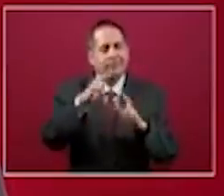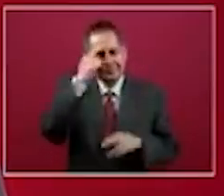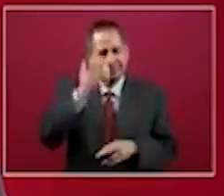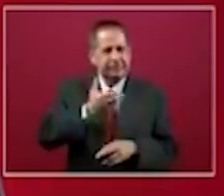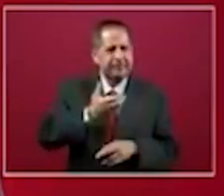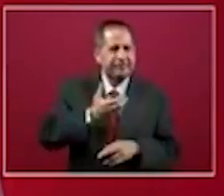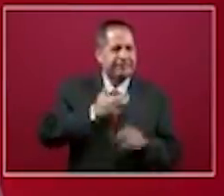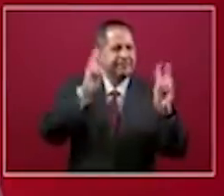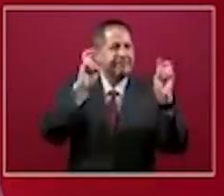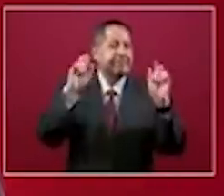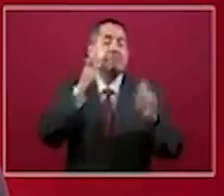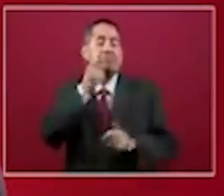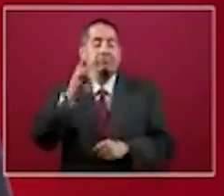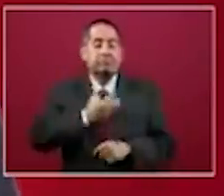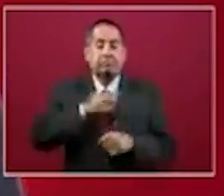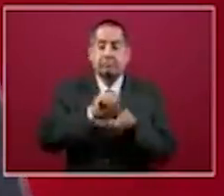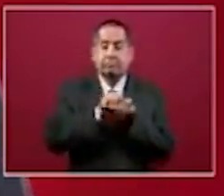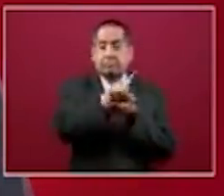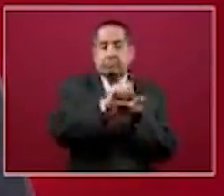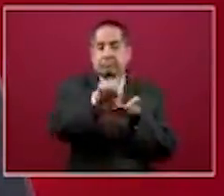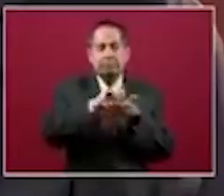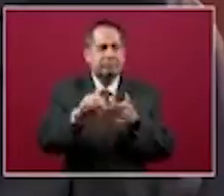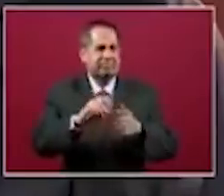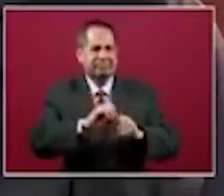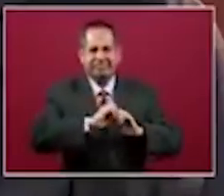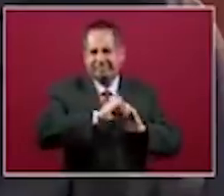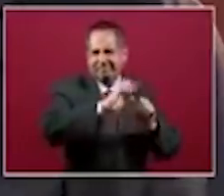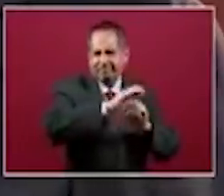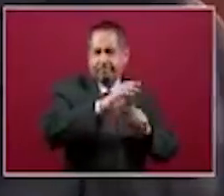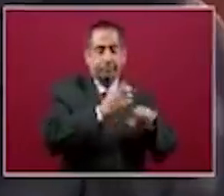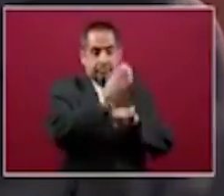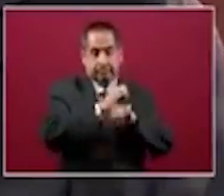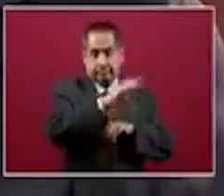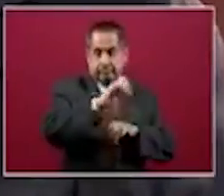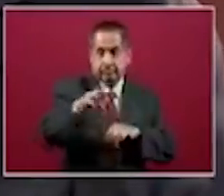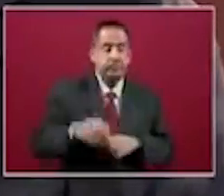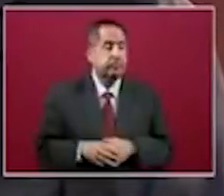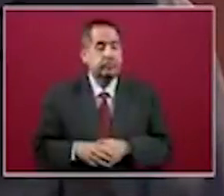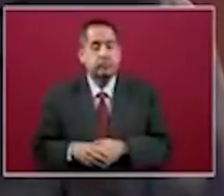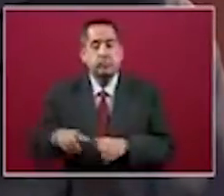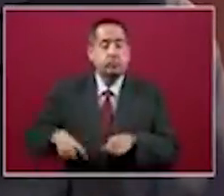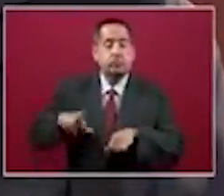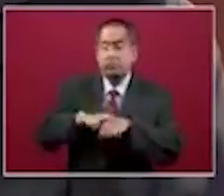mensajeras a los estados, y los gobernadores hacían lo